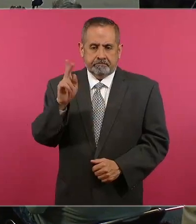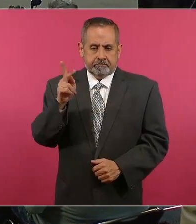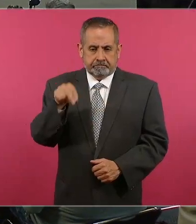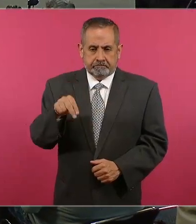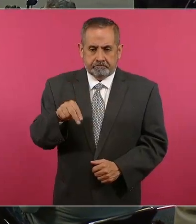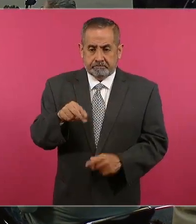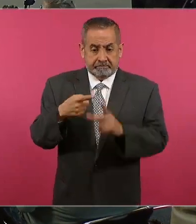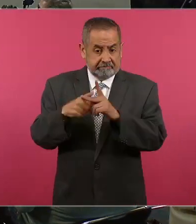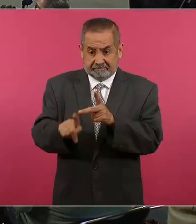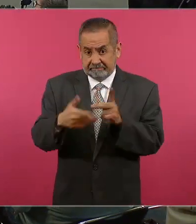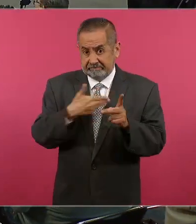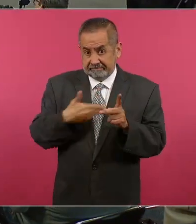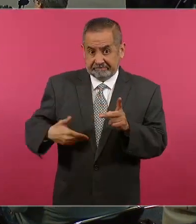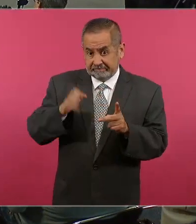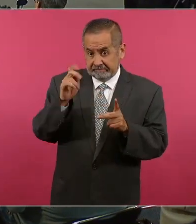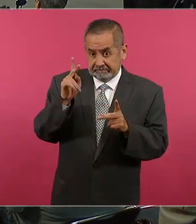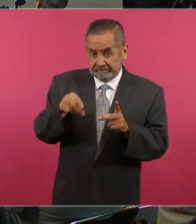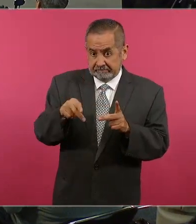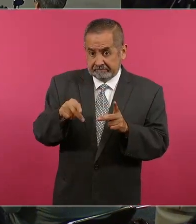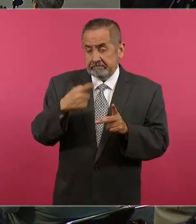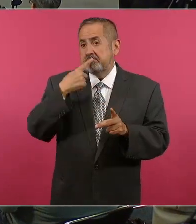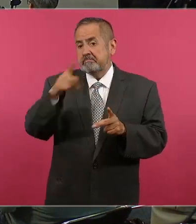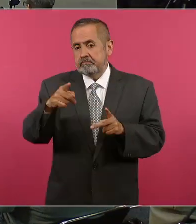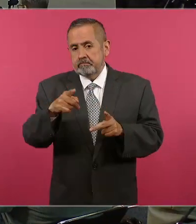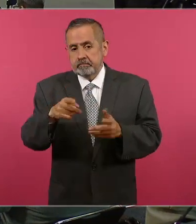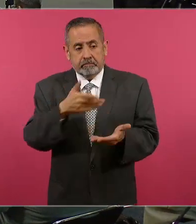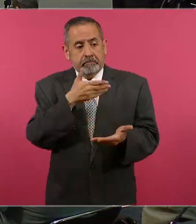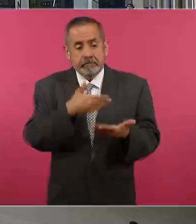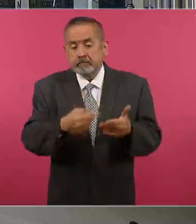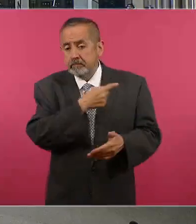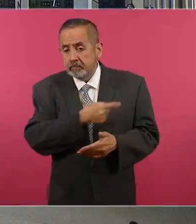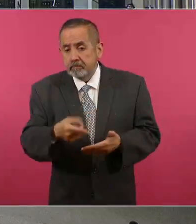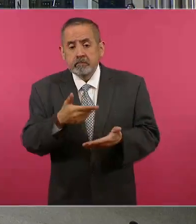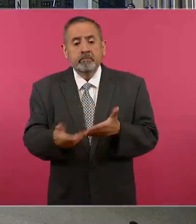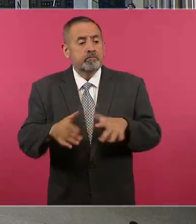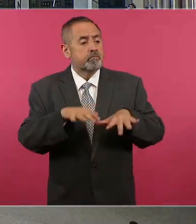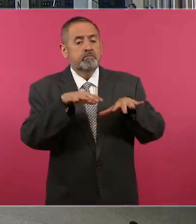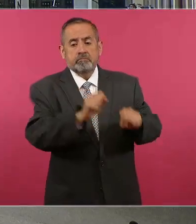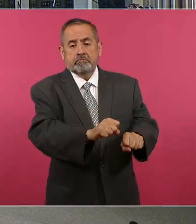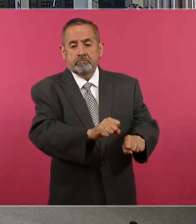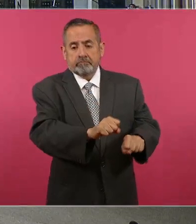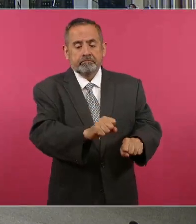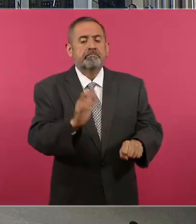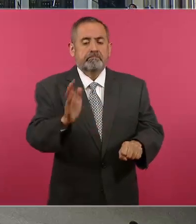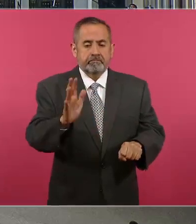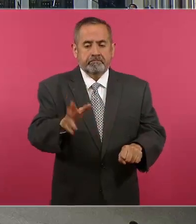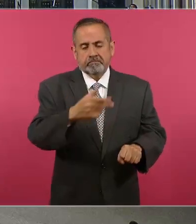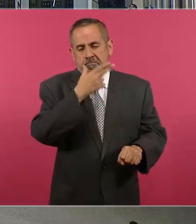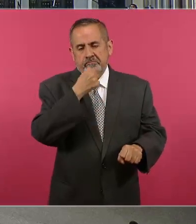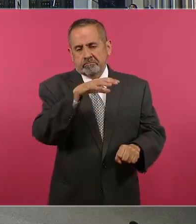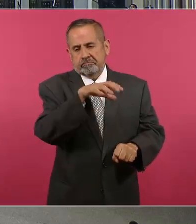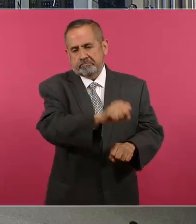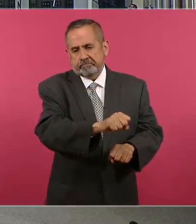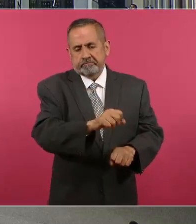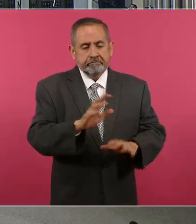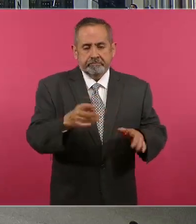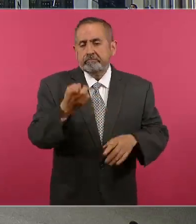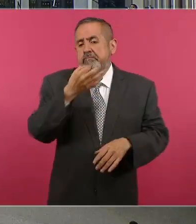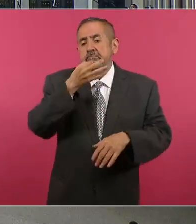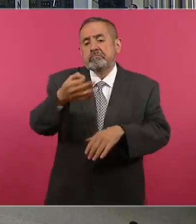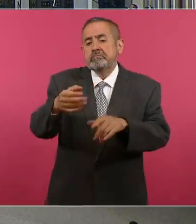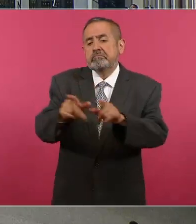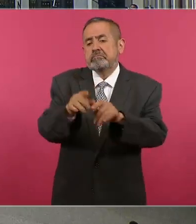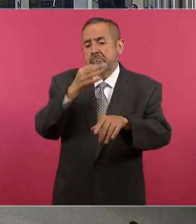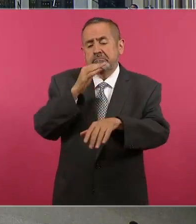Entonces entrando. Y ahora lo detuvieron. El señor. Eso es lo que puedo